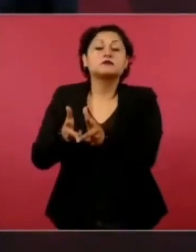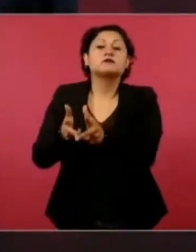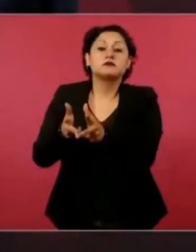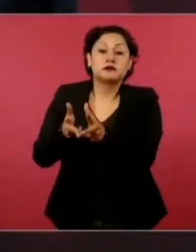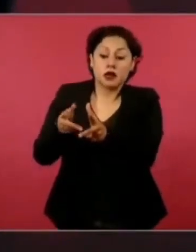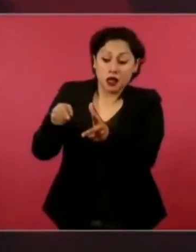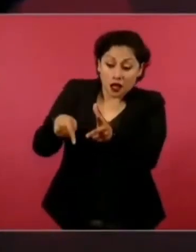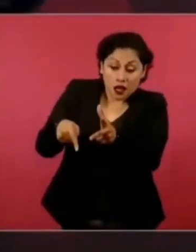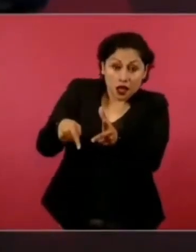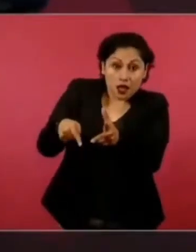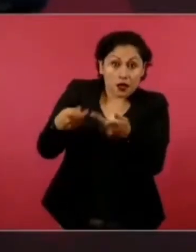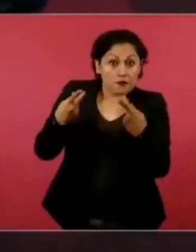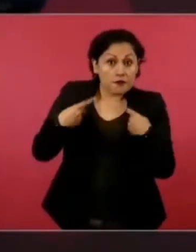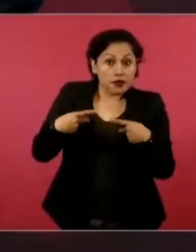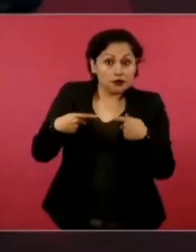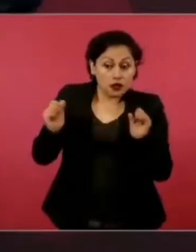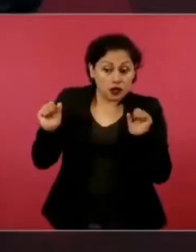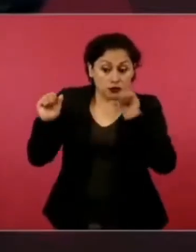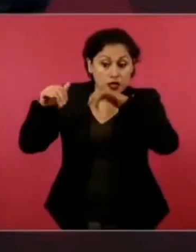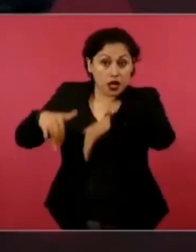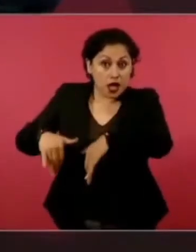¿Cuánta mano de obra?